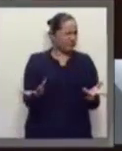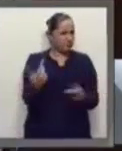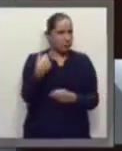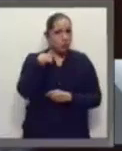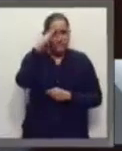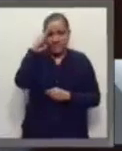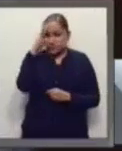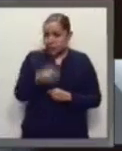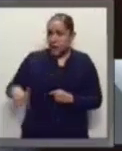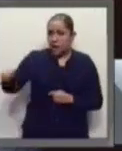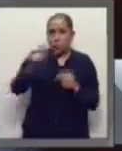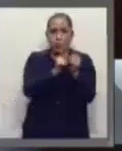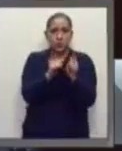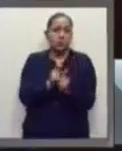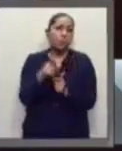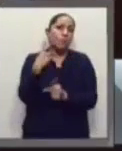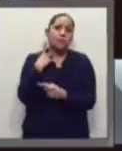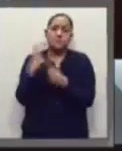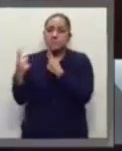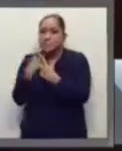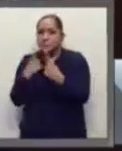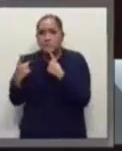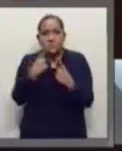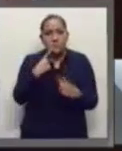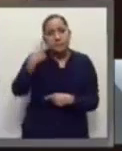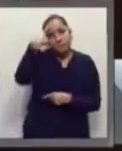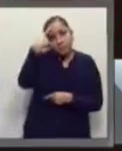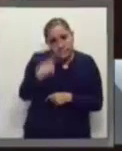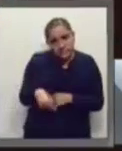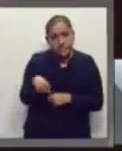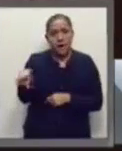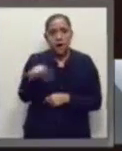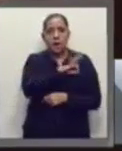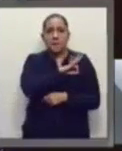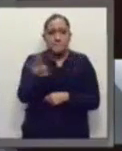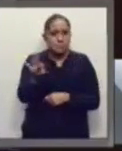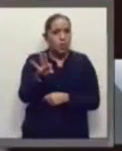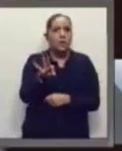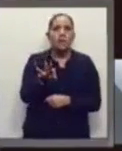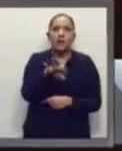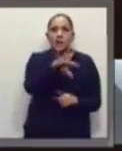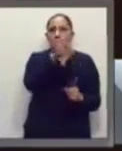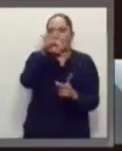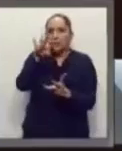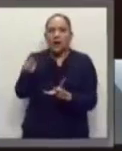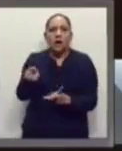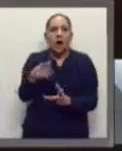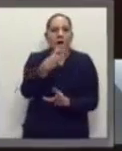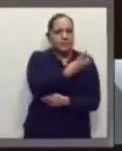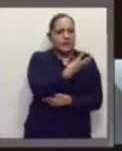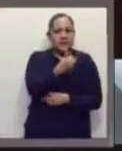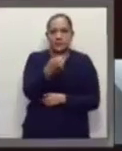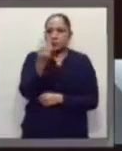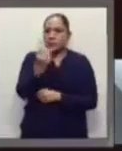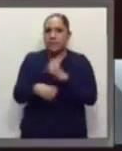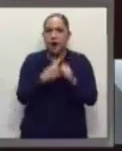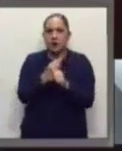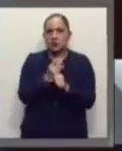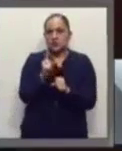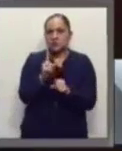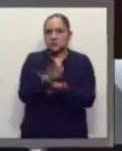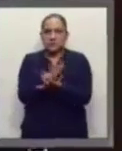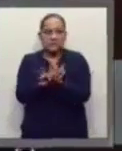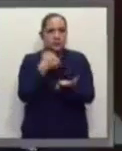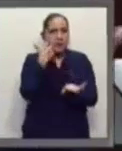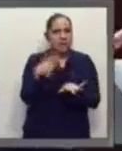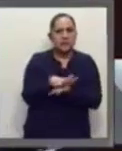a los magistrados no llegaron a un acuerdo de quién cubría un periodo de 3, 6 o 9 años. Hubo inconformidad. Y